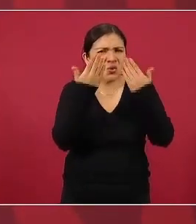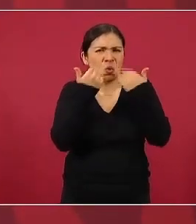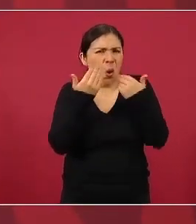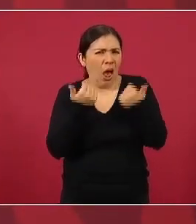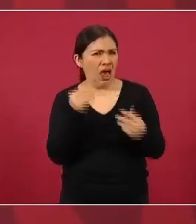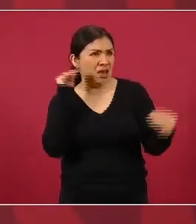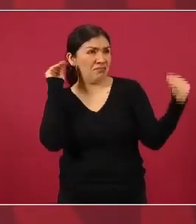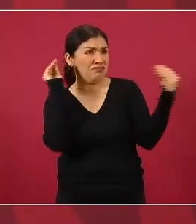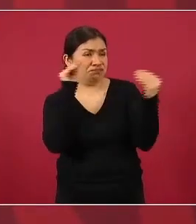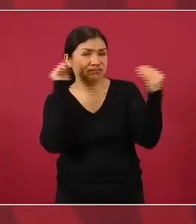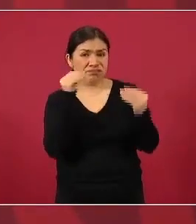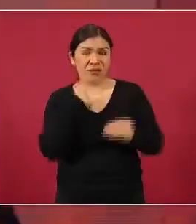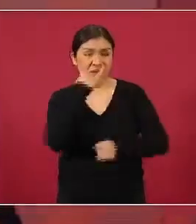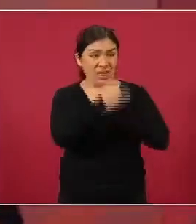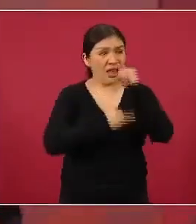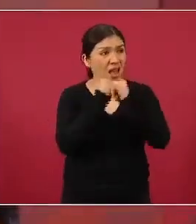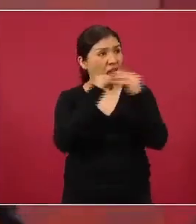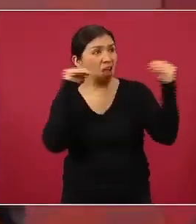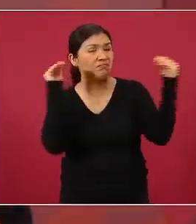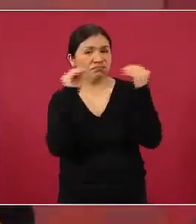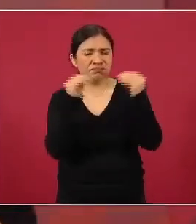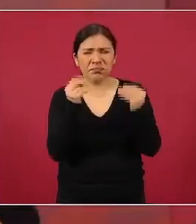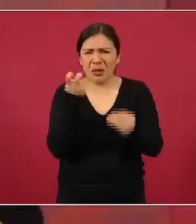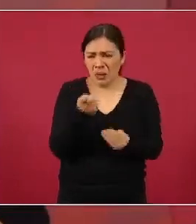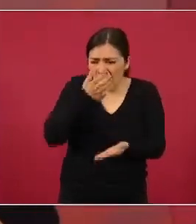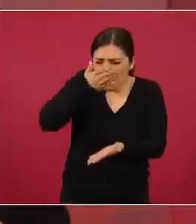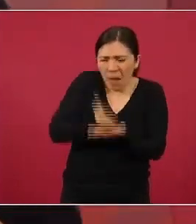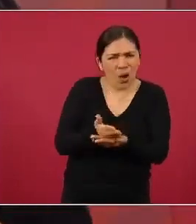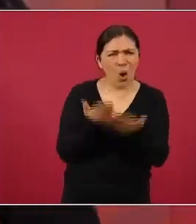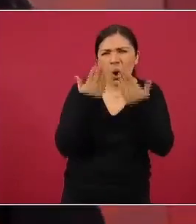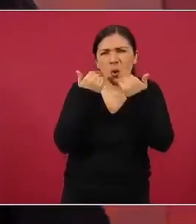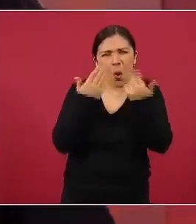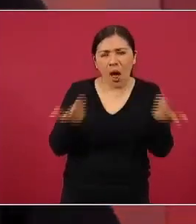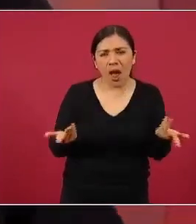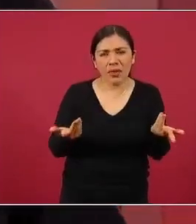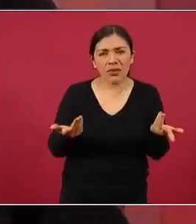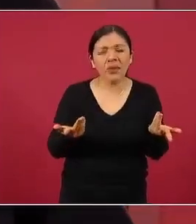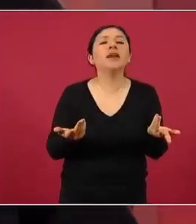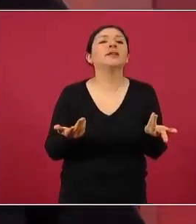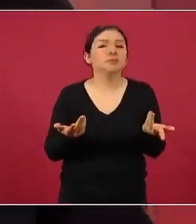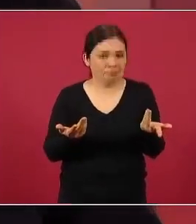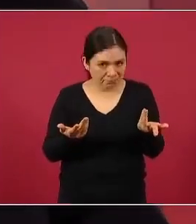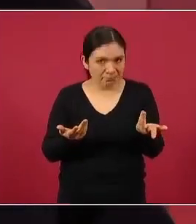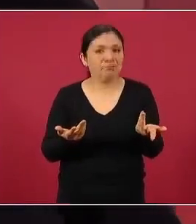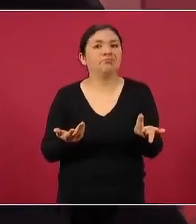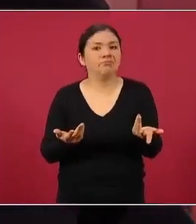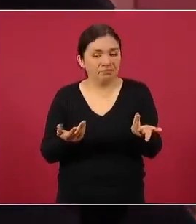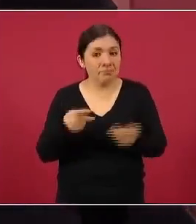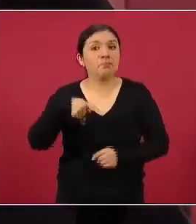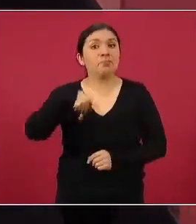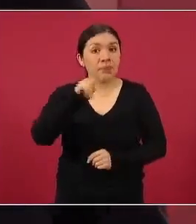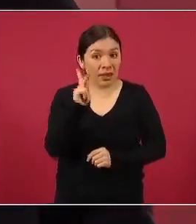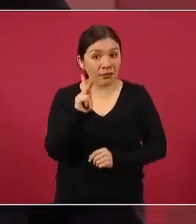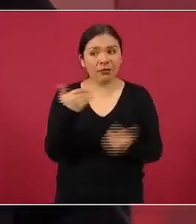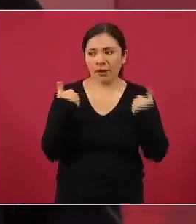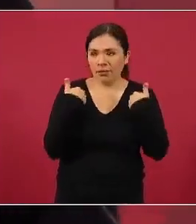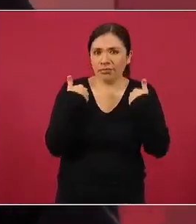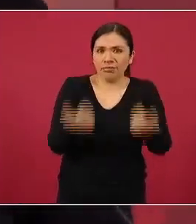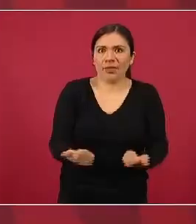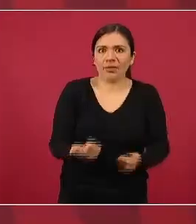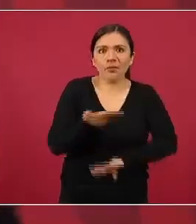de la política exterior. Pues sí, pero ¿cómo se entendió? Re